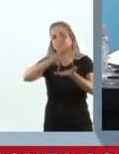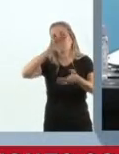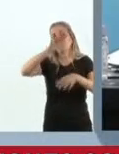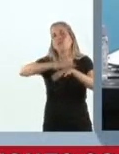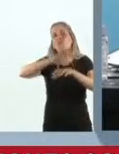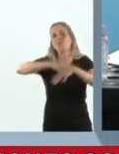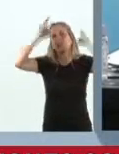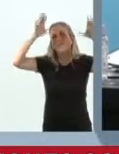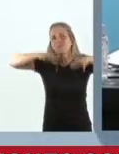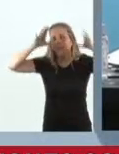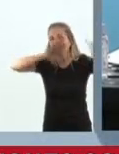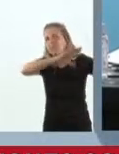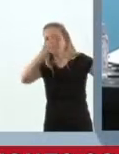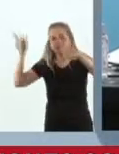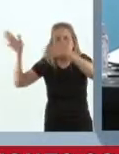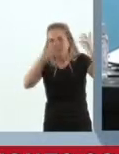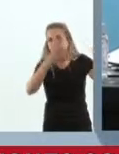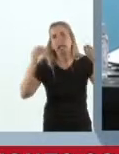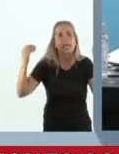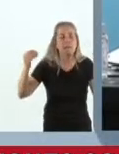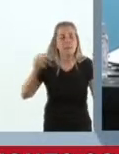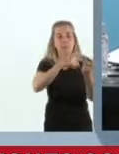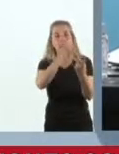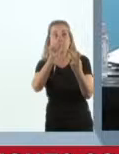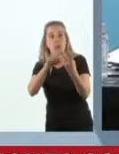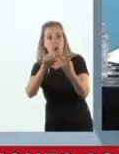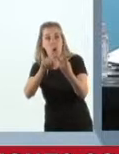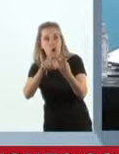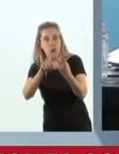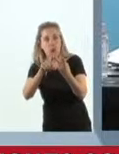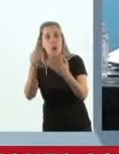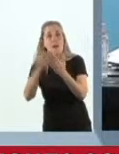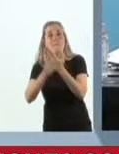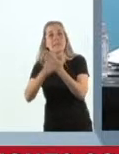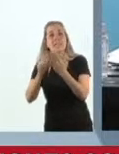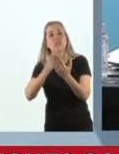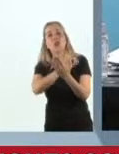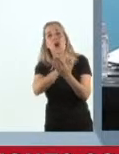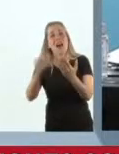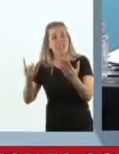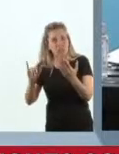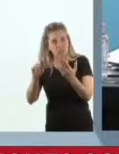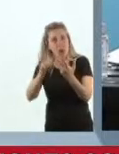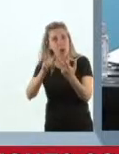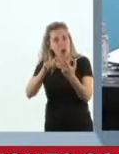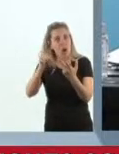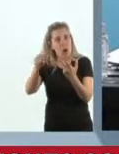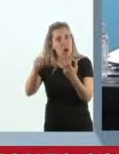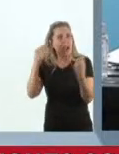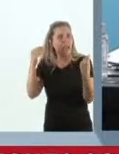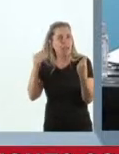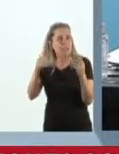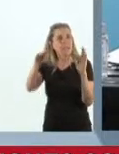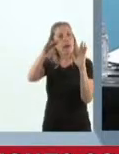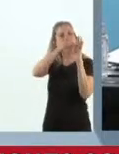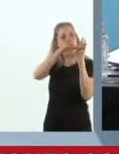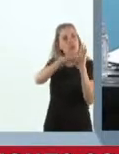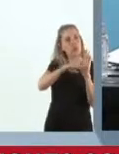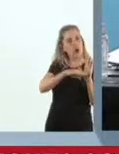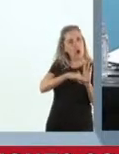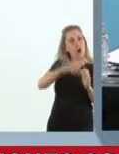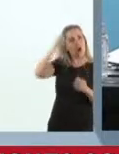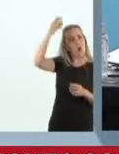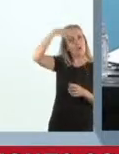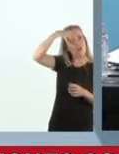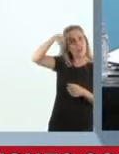pedido que finalmente llegó y el otro advirtió el ministro que eh No van a catar el protocolo antii